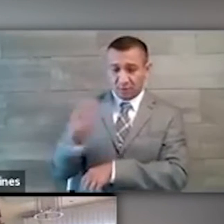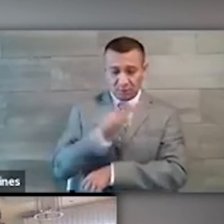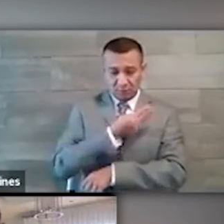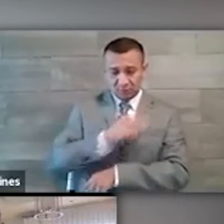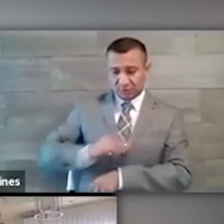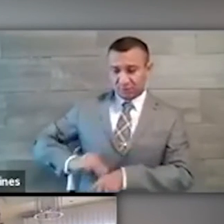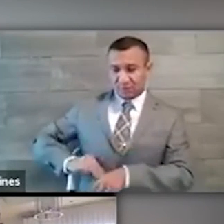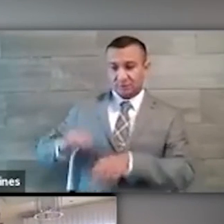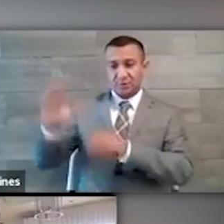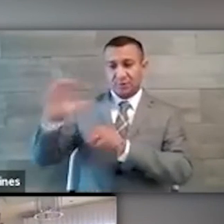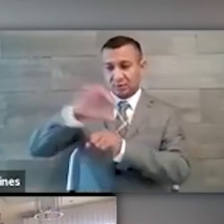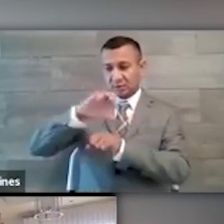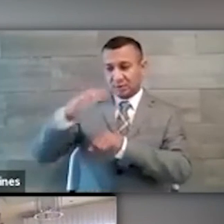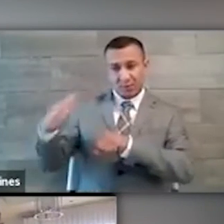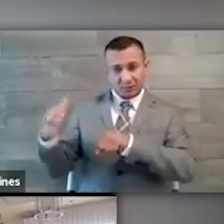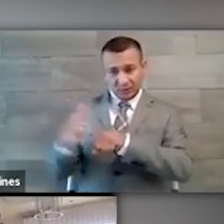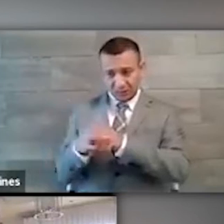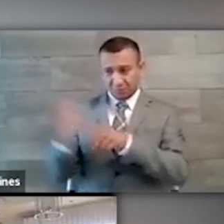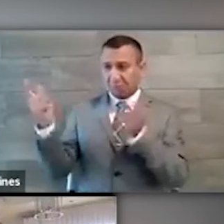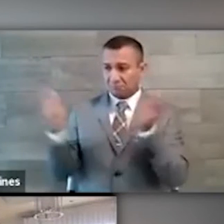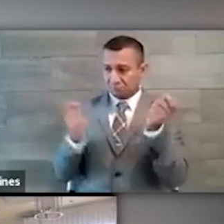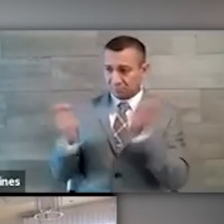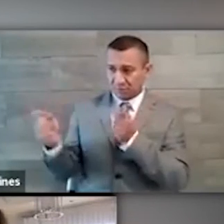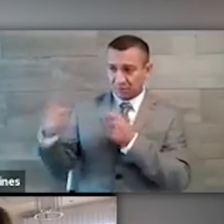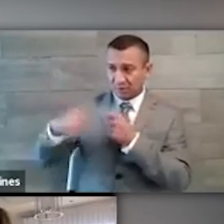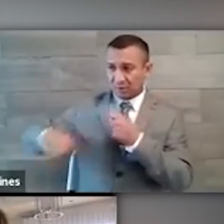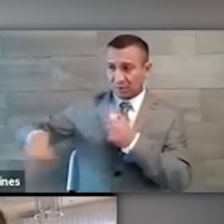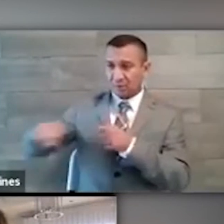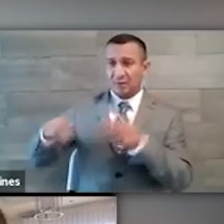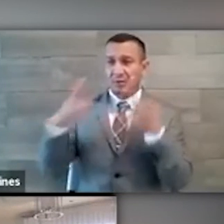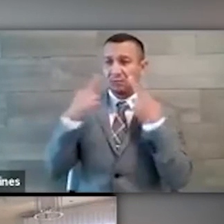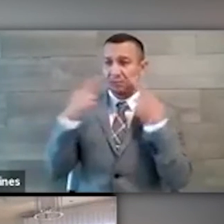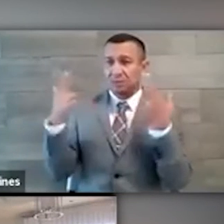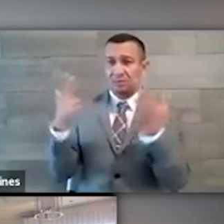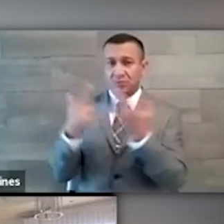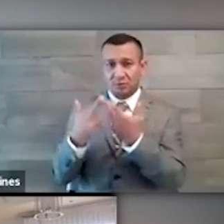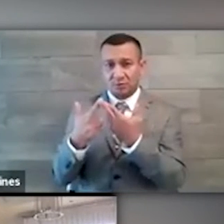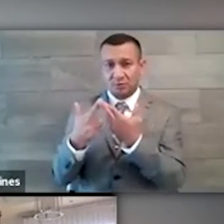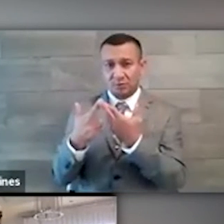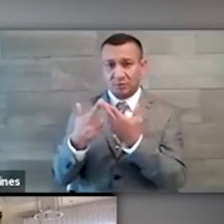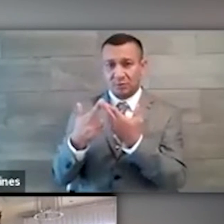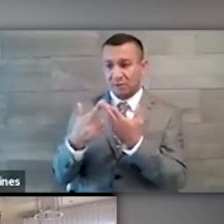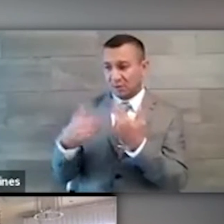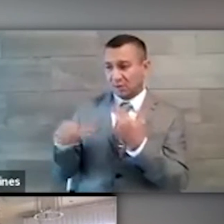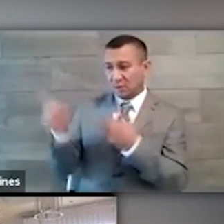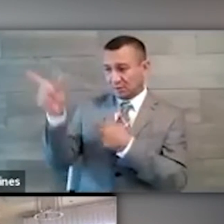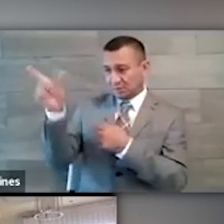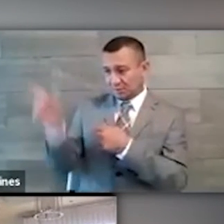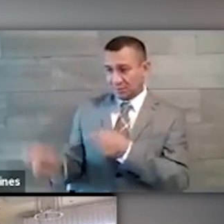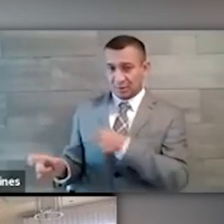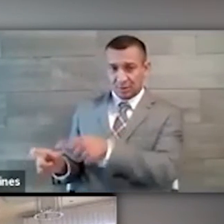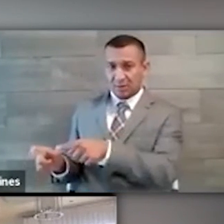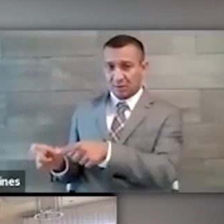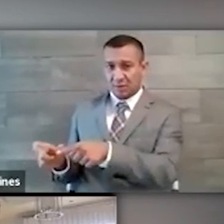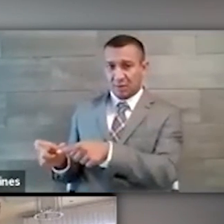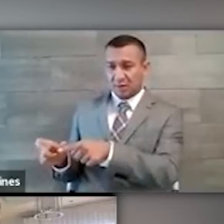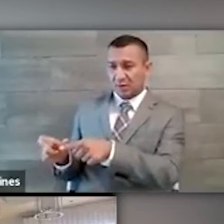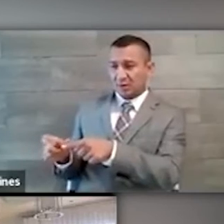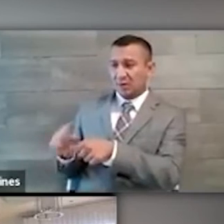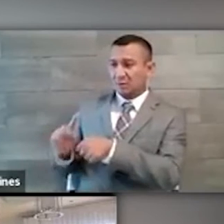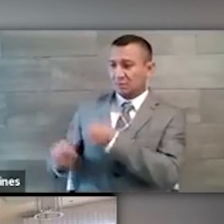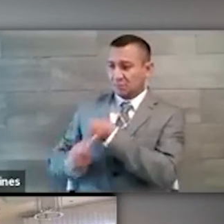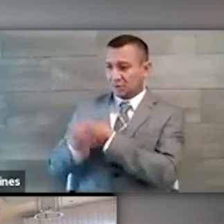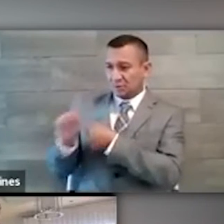Cabos. Lo anterior, porque la temática de la reunión donde participó la parte denunciada comprendió el análisis del veto